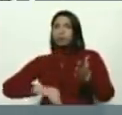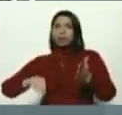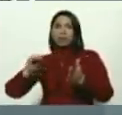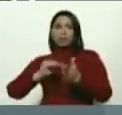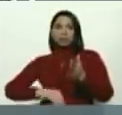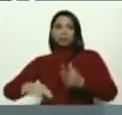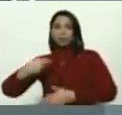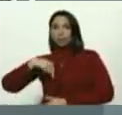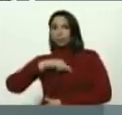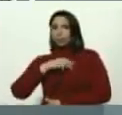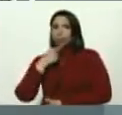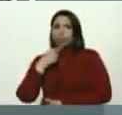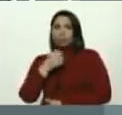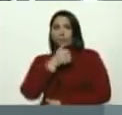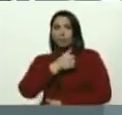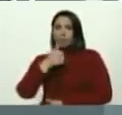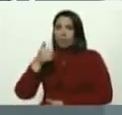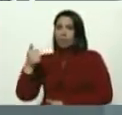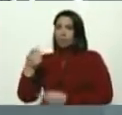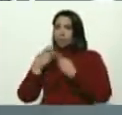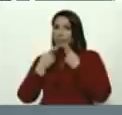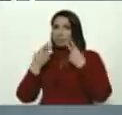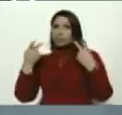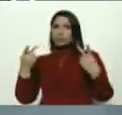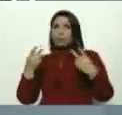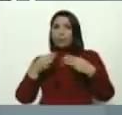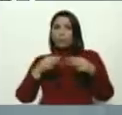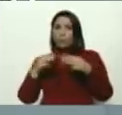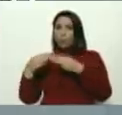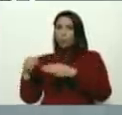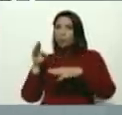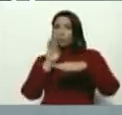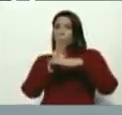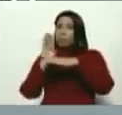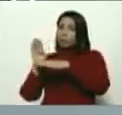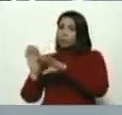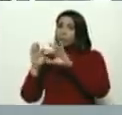digamos, en cada intervención pública, cuida a tu familia,